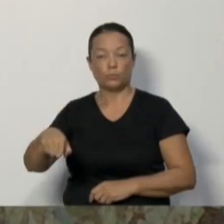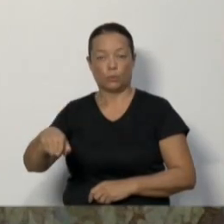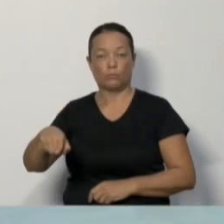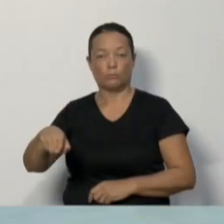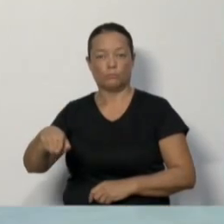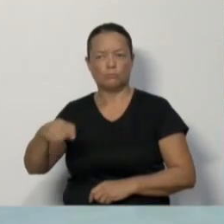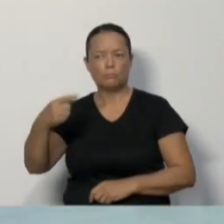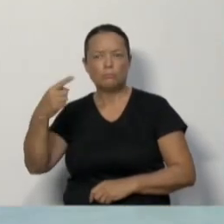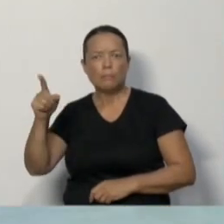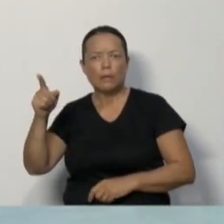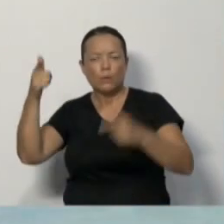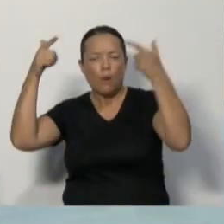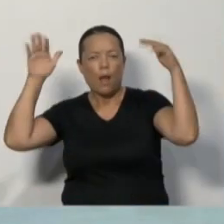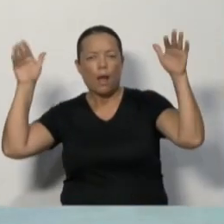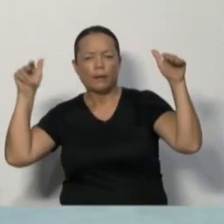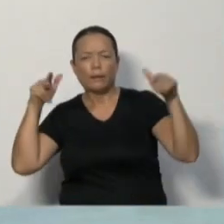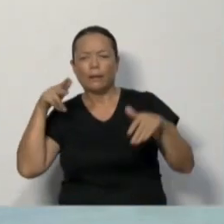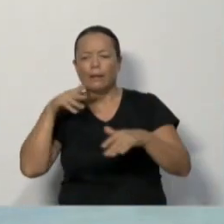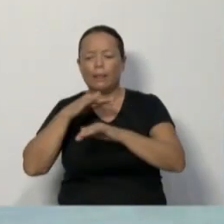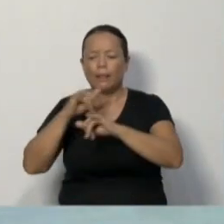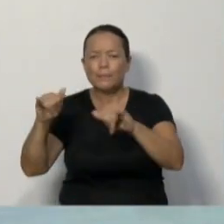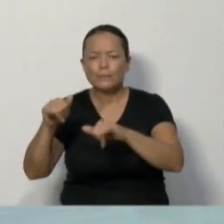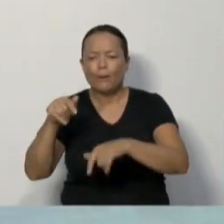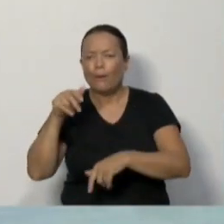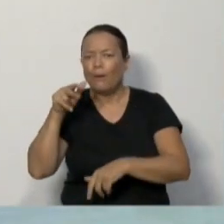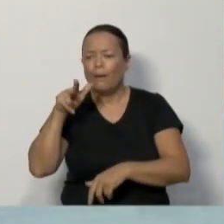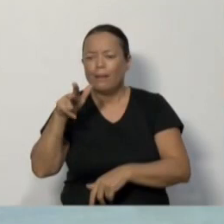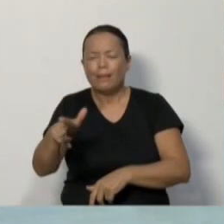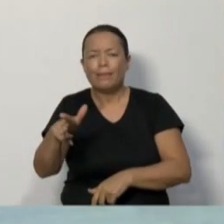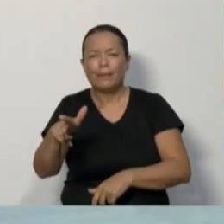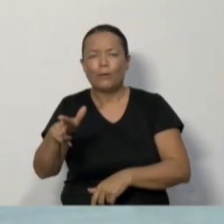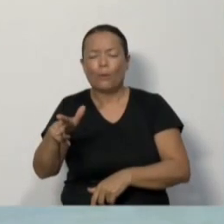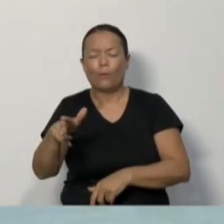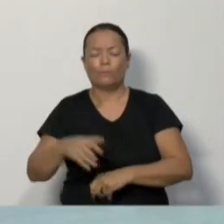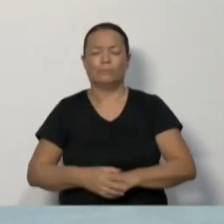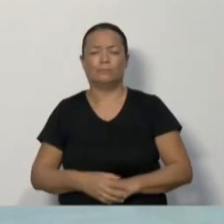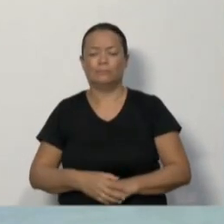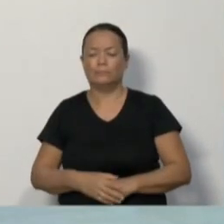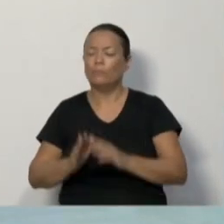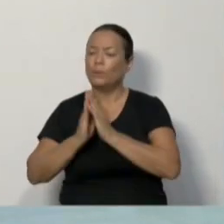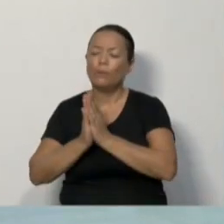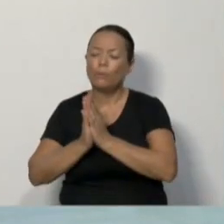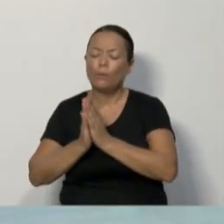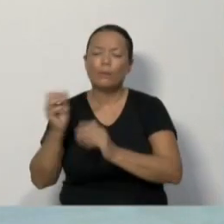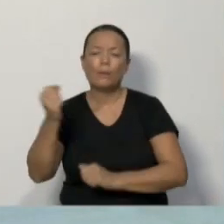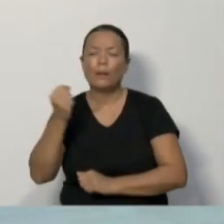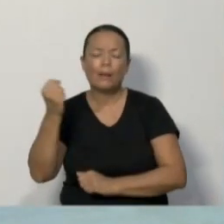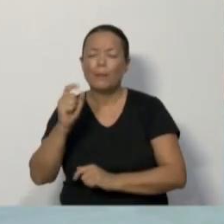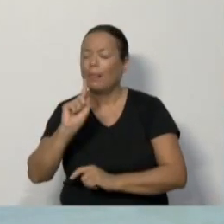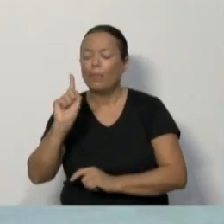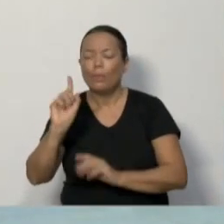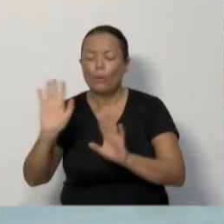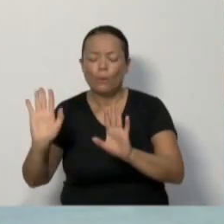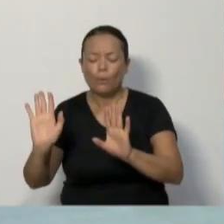hijo. Pero el ángel del Señor lo llamó desde el cielo, Abraham,